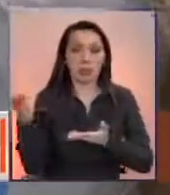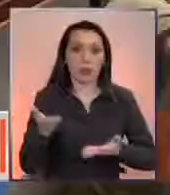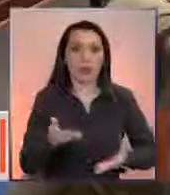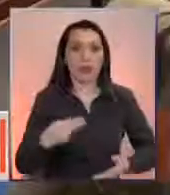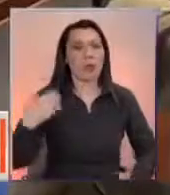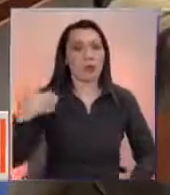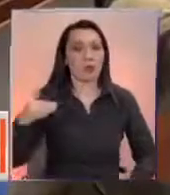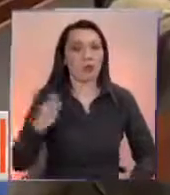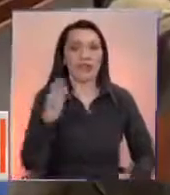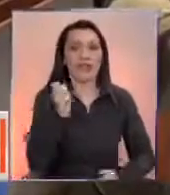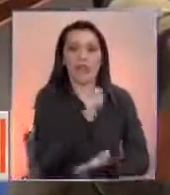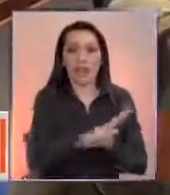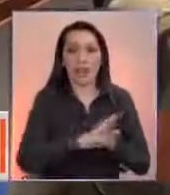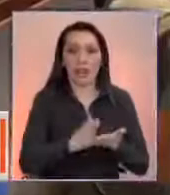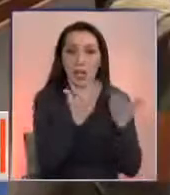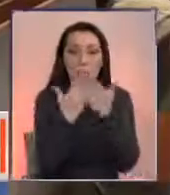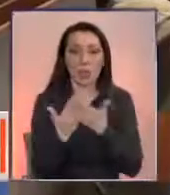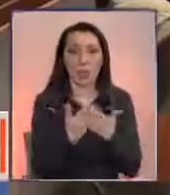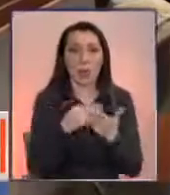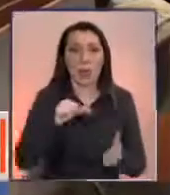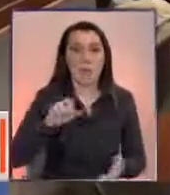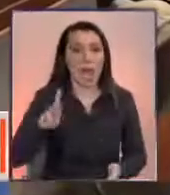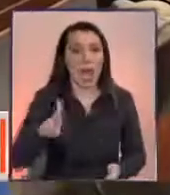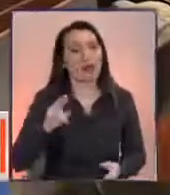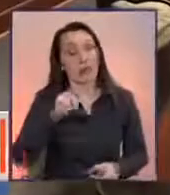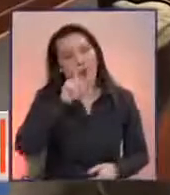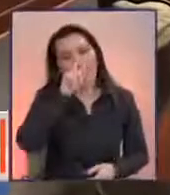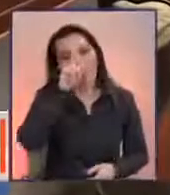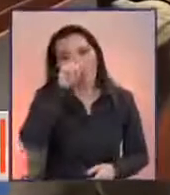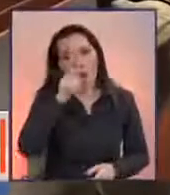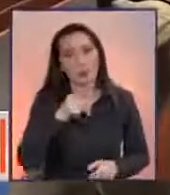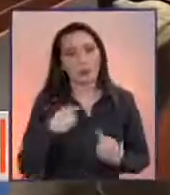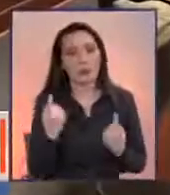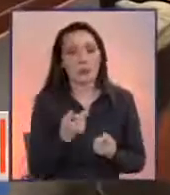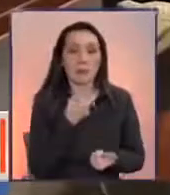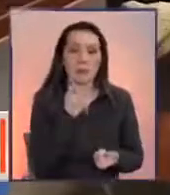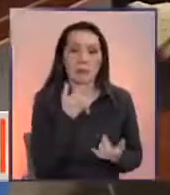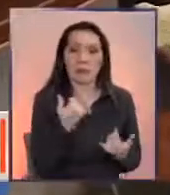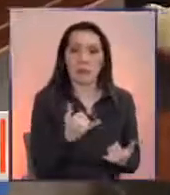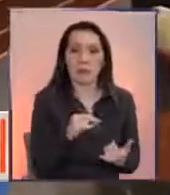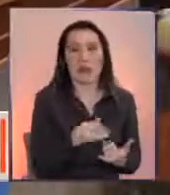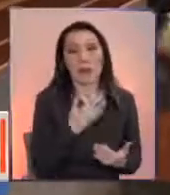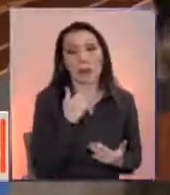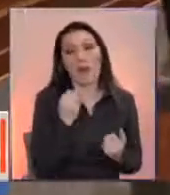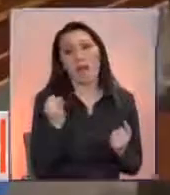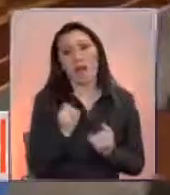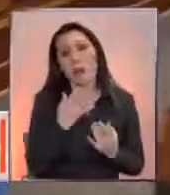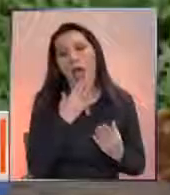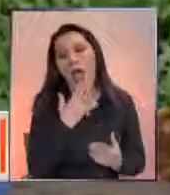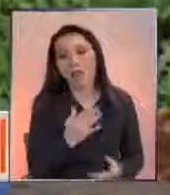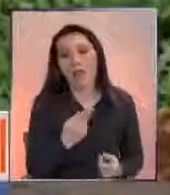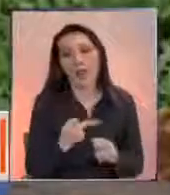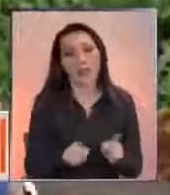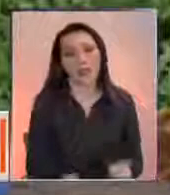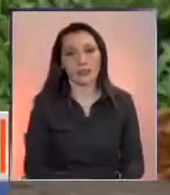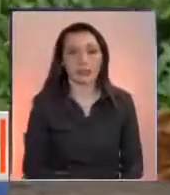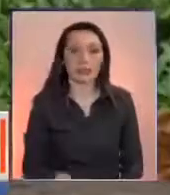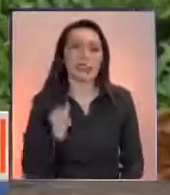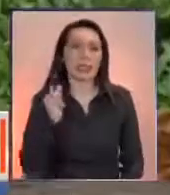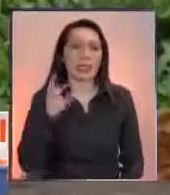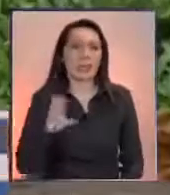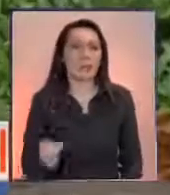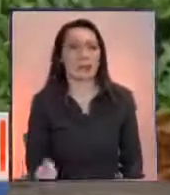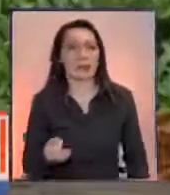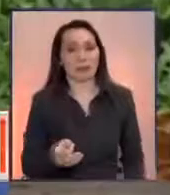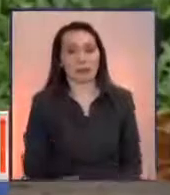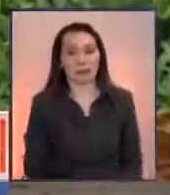importante beca de estudios. Mar ya se siente acostumbrada a nuestro sentido del humor y a nuestra forma de hablar. Sí, po, sí,